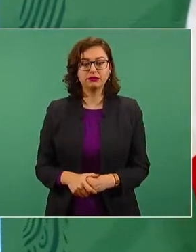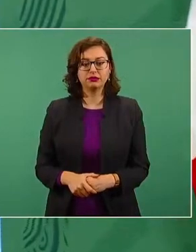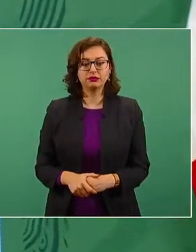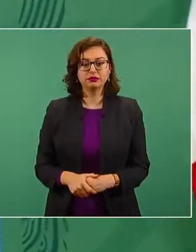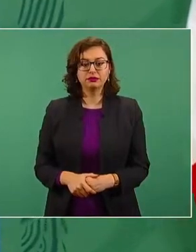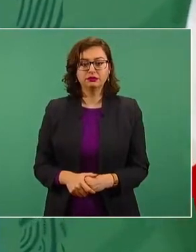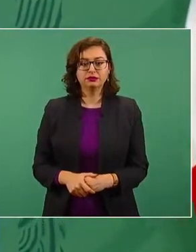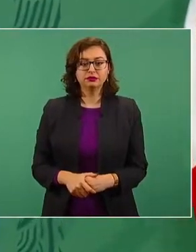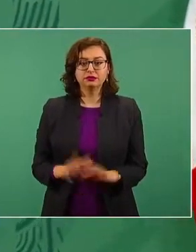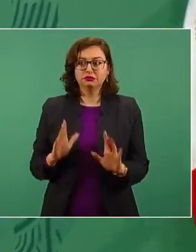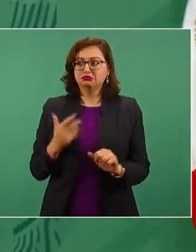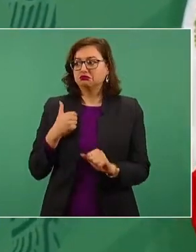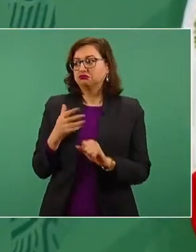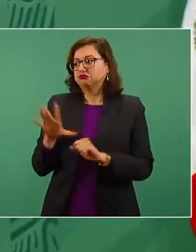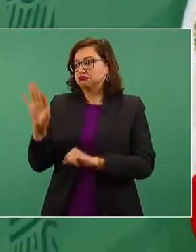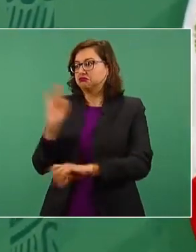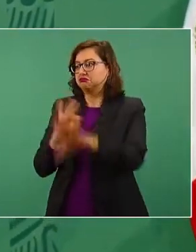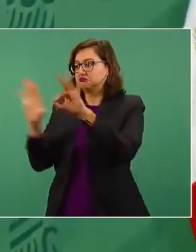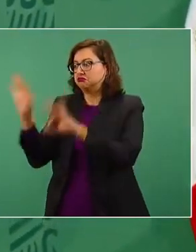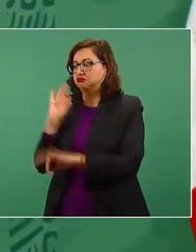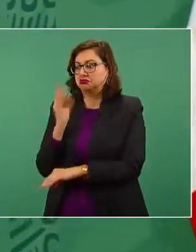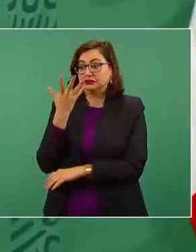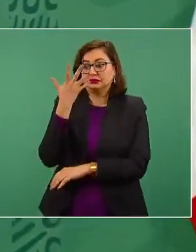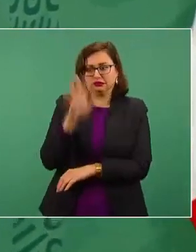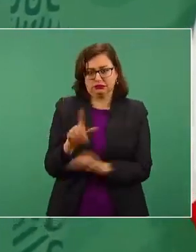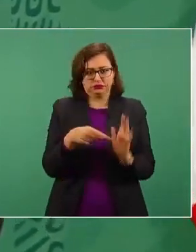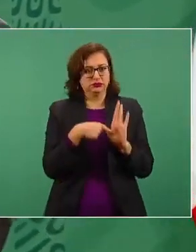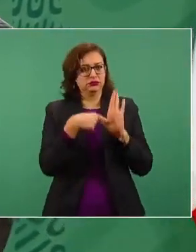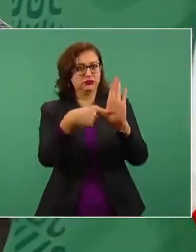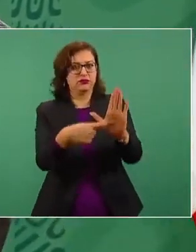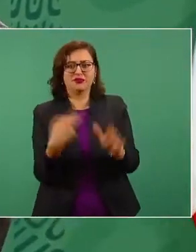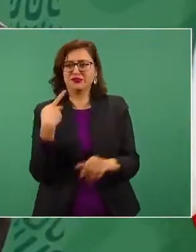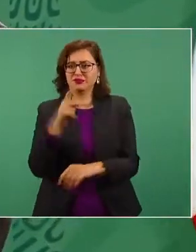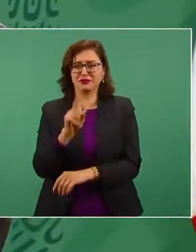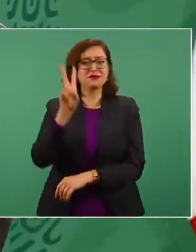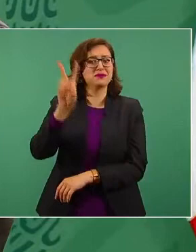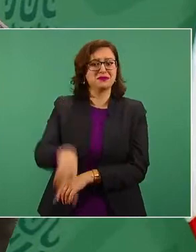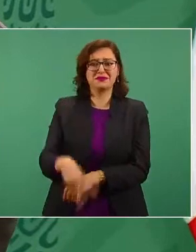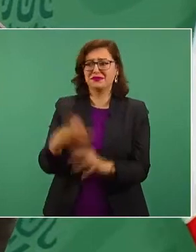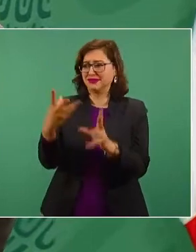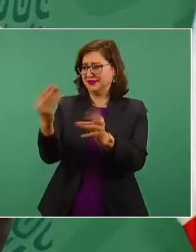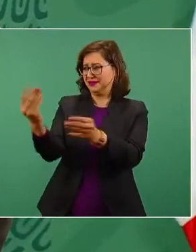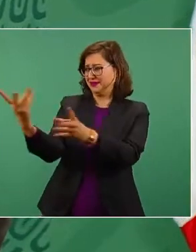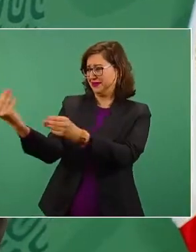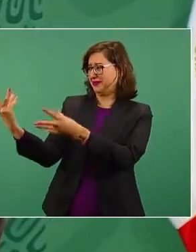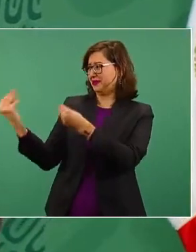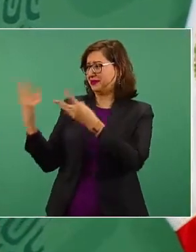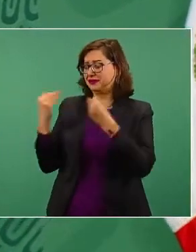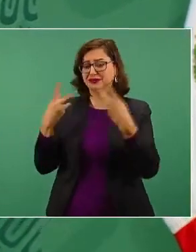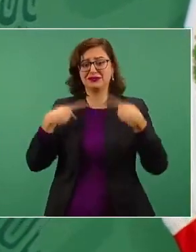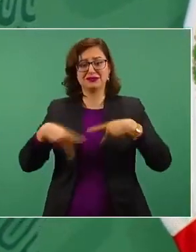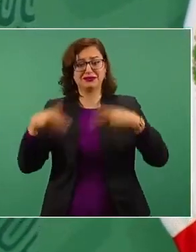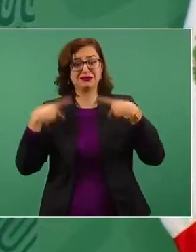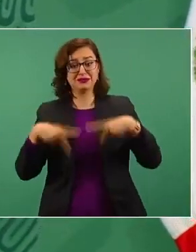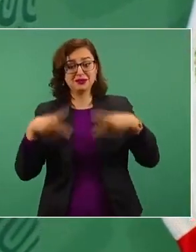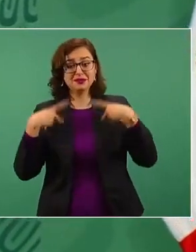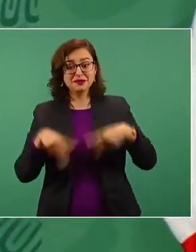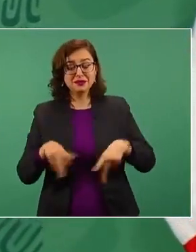hablo de 10, pero son miles. Entonces,